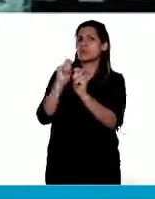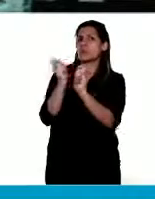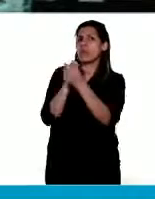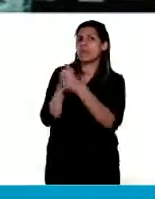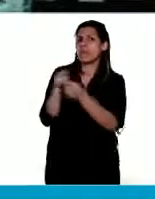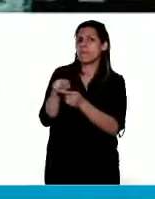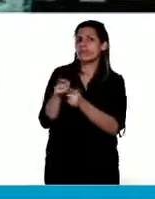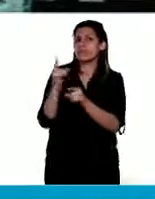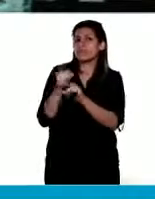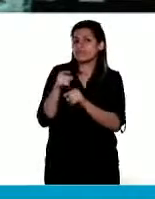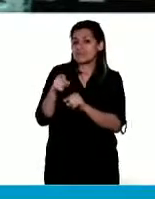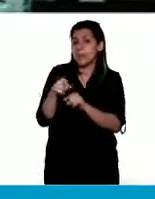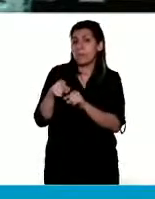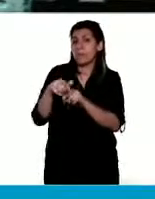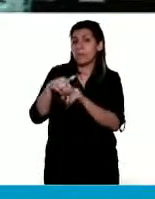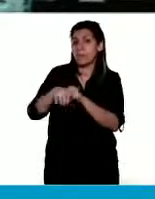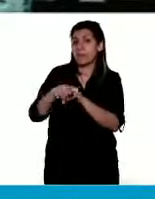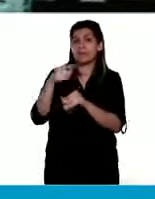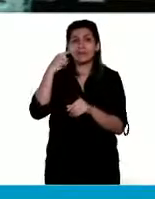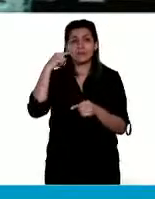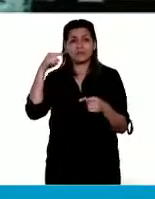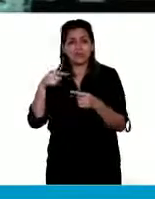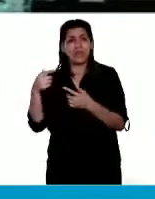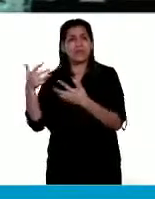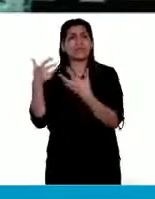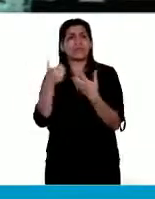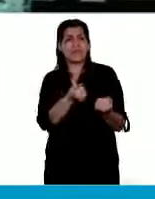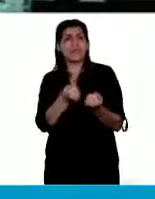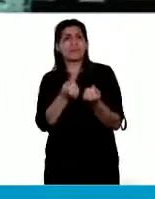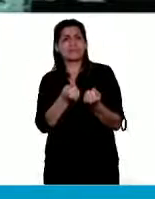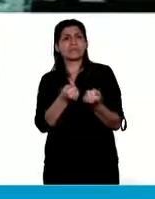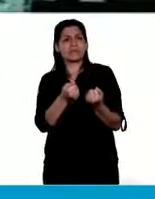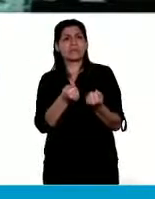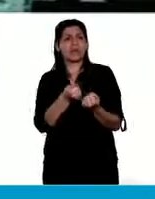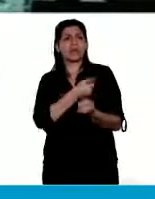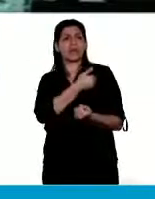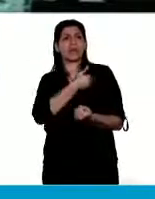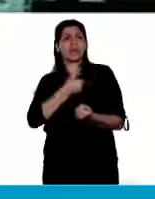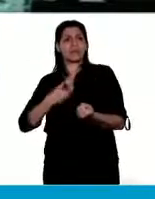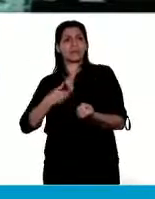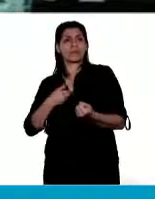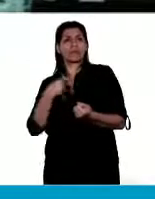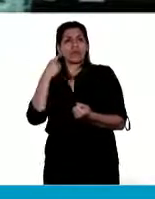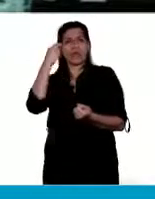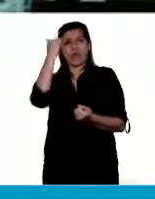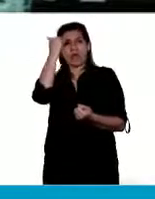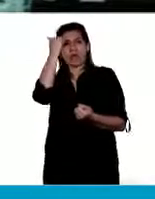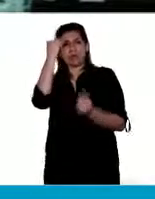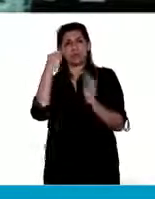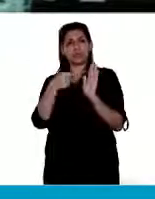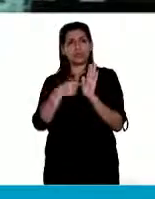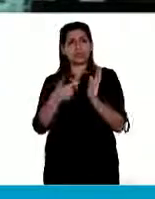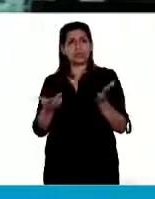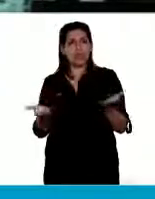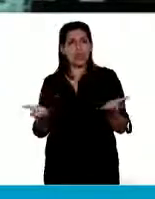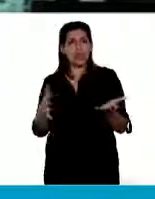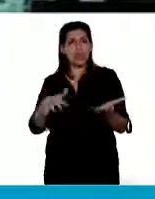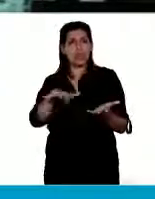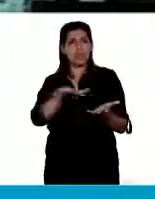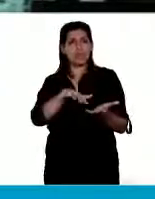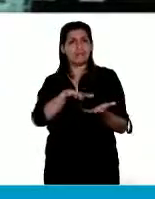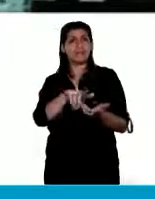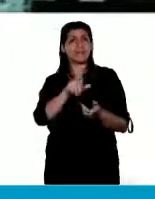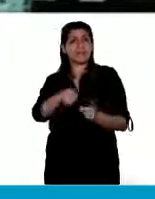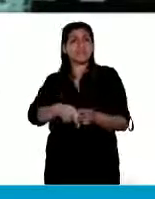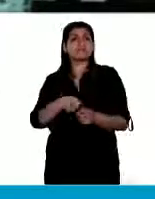por la institucionalidad y la defensa del gobierno constitucional. Por eso es inadmisible, y nosotros vamos a decir en